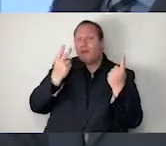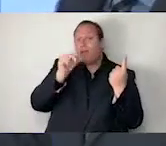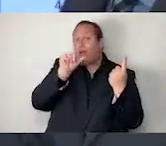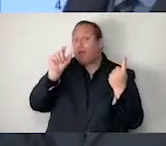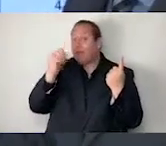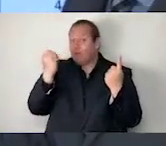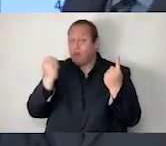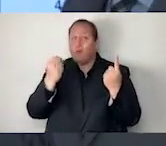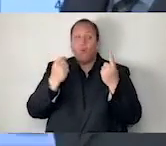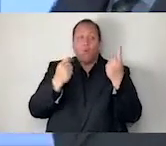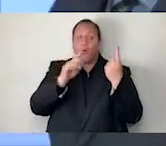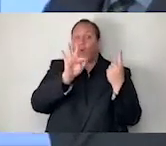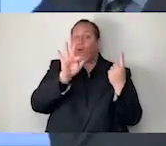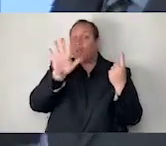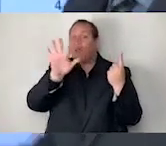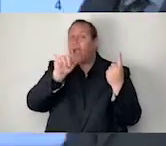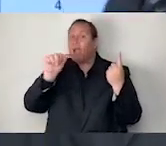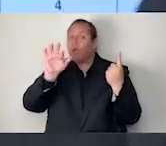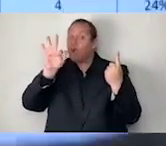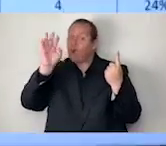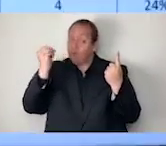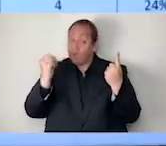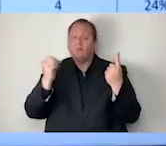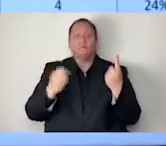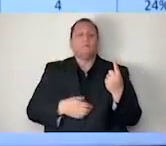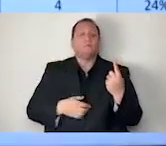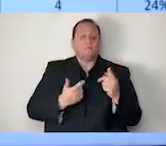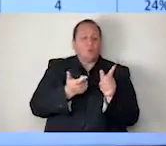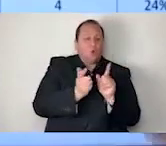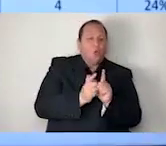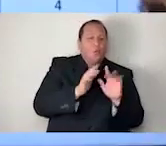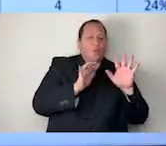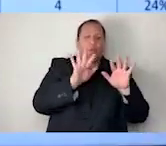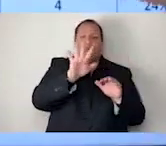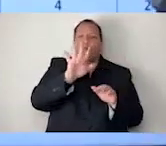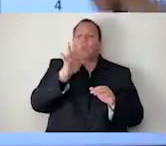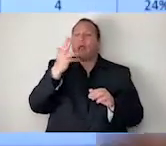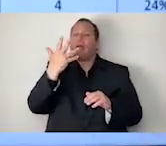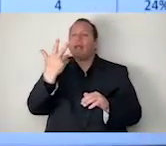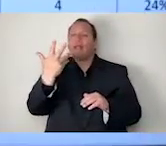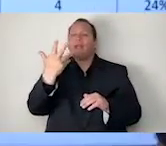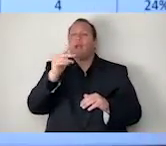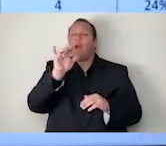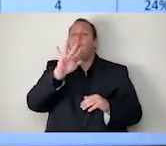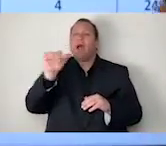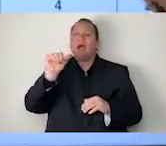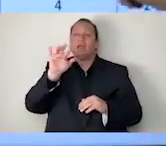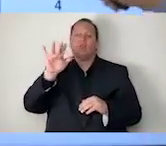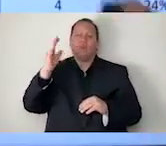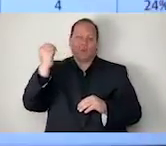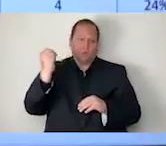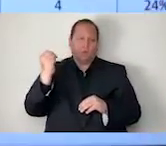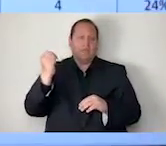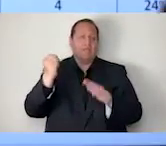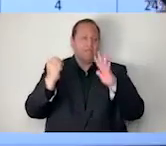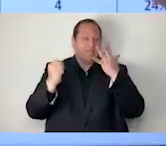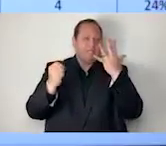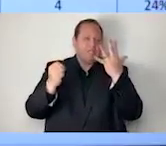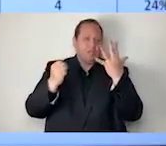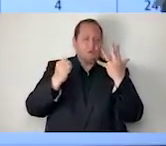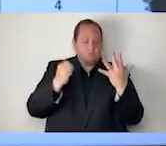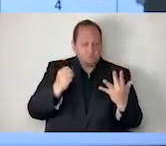59 y arriba de 65 son cinco muertes cada uno para el total de 17 muertes con una con una frecuencia